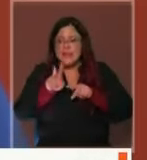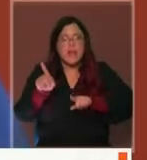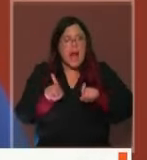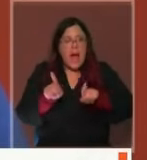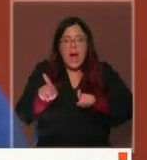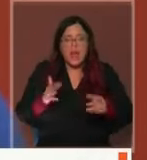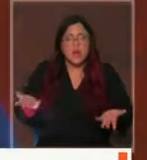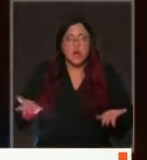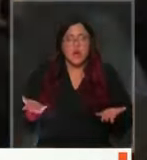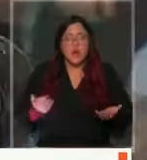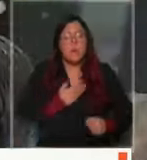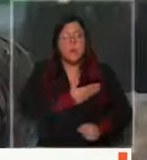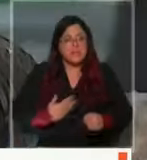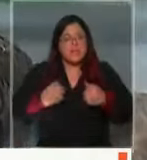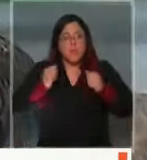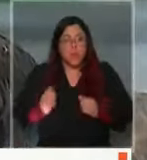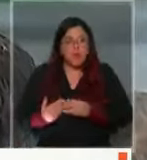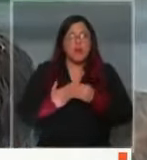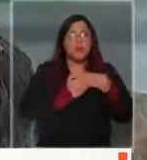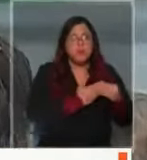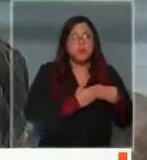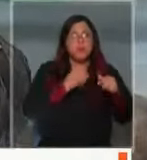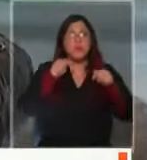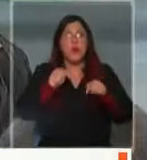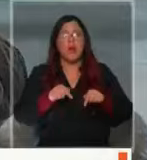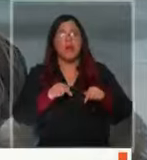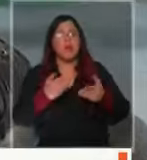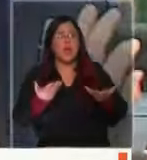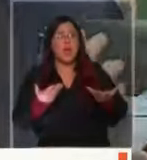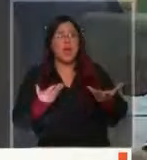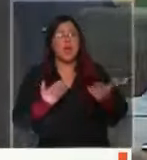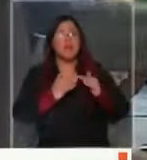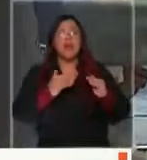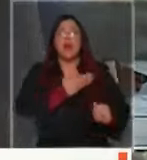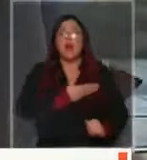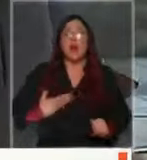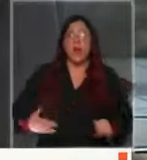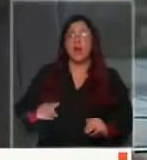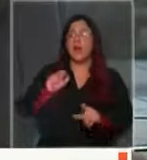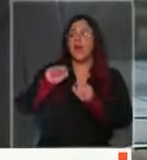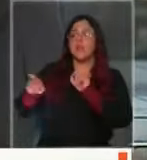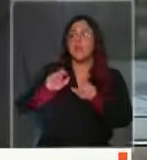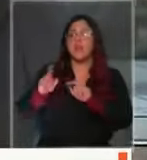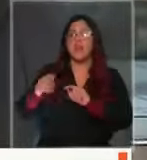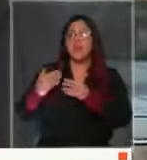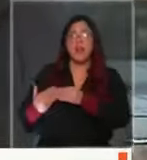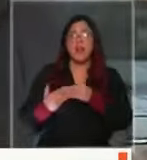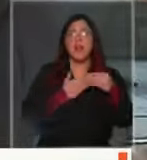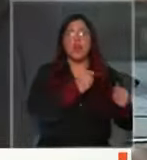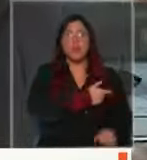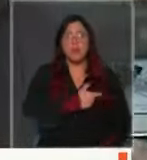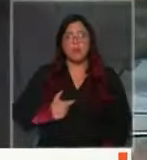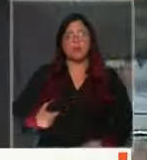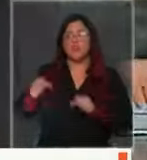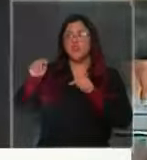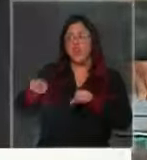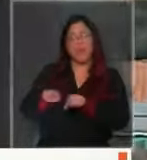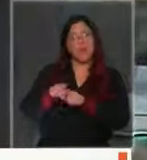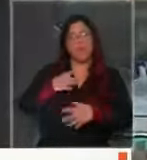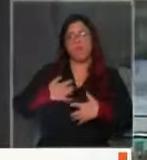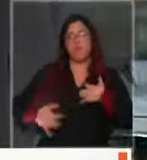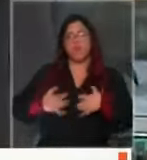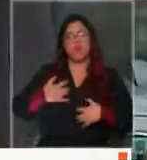puede ejercer un liderazgo. Fuego amigo tras el cual La Moneda salió a defender el liderazgo del mandatario, quien no ocultó su malestar con una